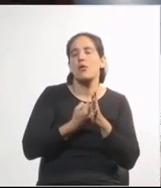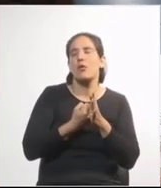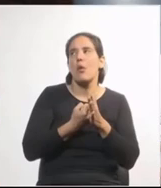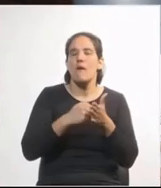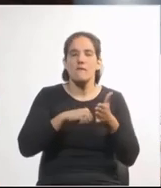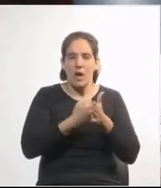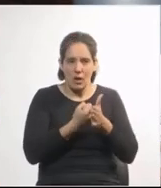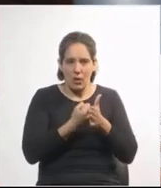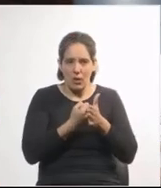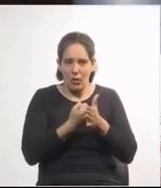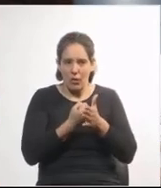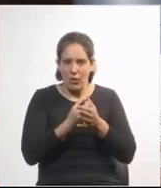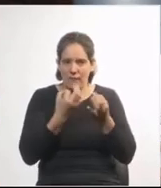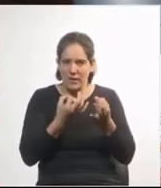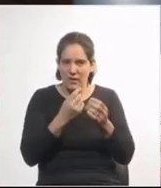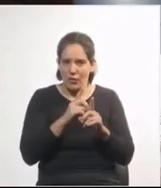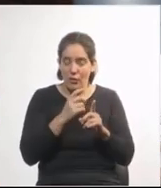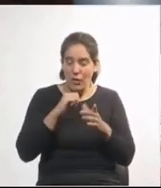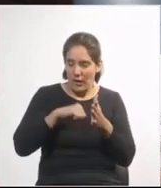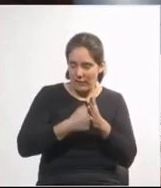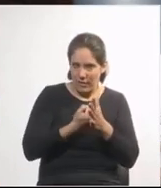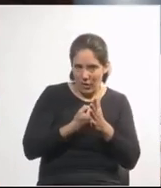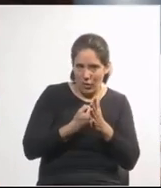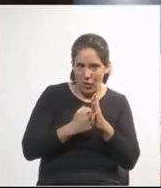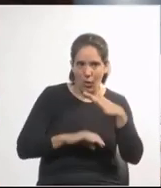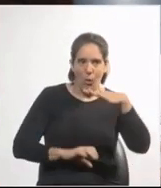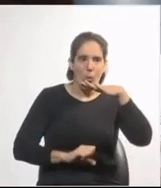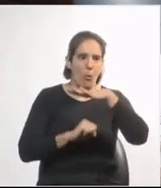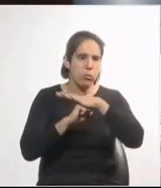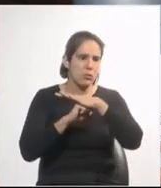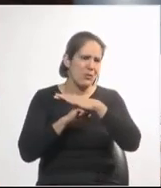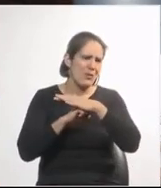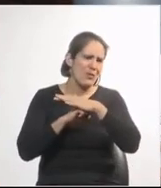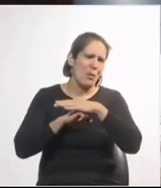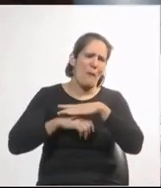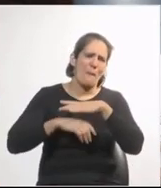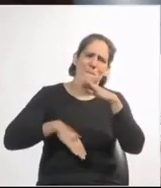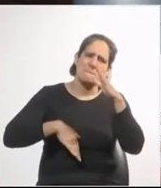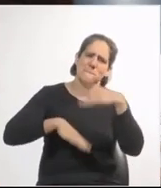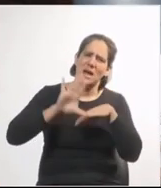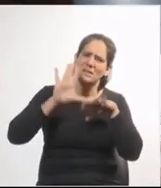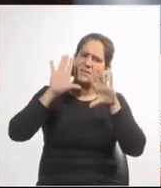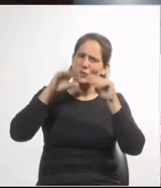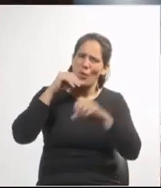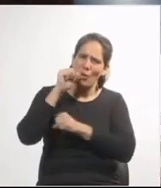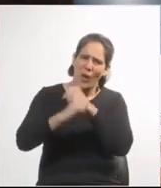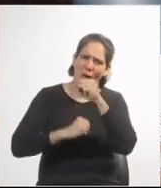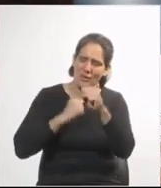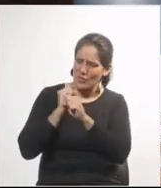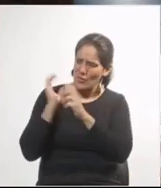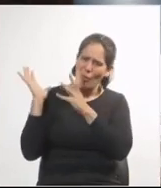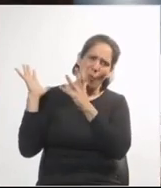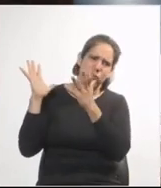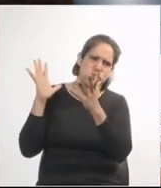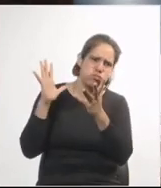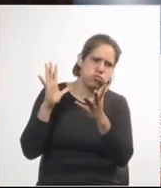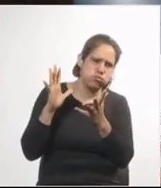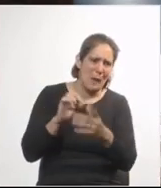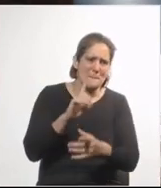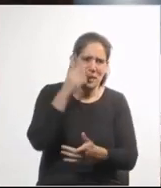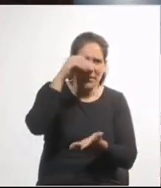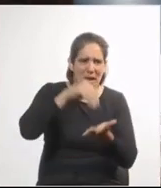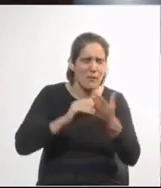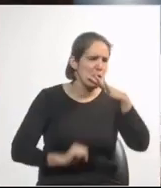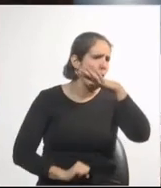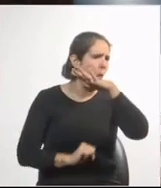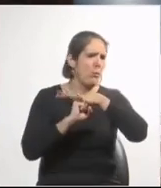dice: el stock de depósitos se encuentra un récord una vez más desde que hay estadísticas disponibles.